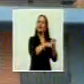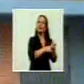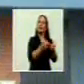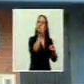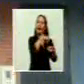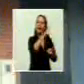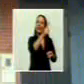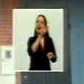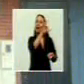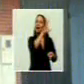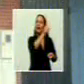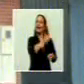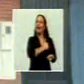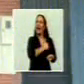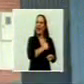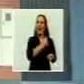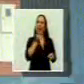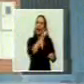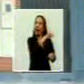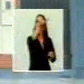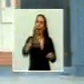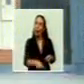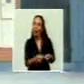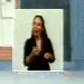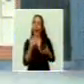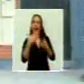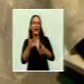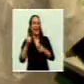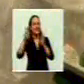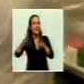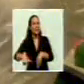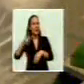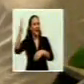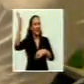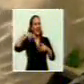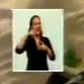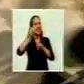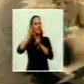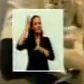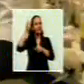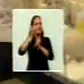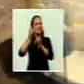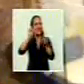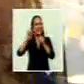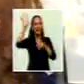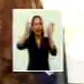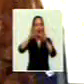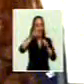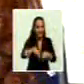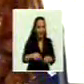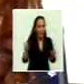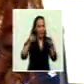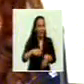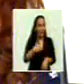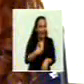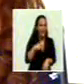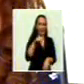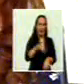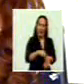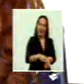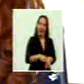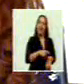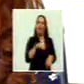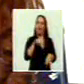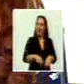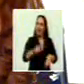programa Raíces para reintegrarse a la ciencia y la tecnología argentina, y estamos inaugurando este importantísimo laboratorio,